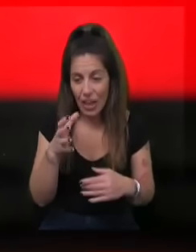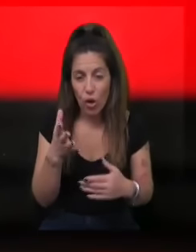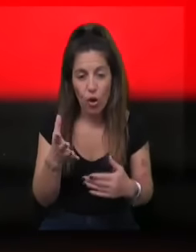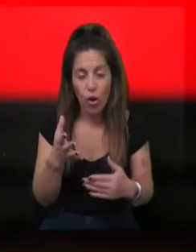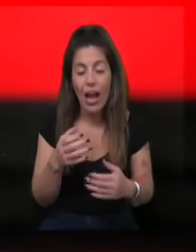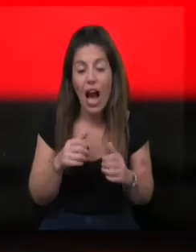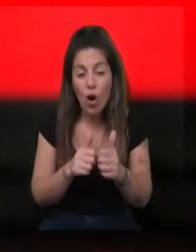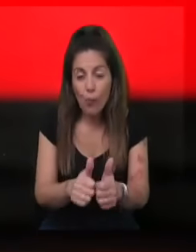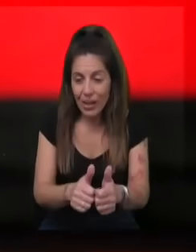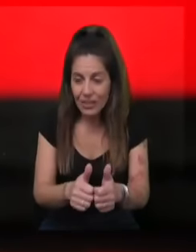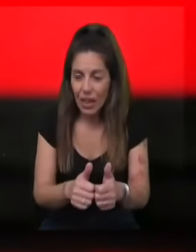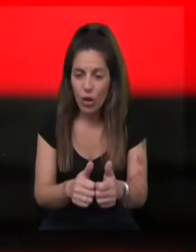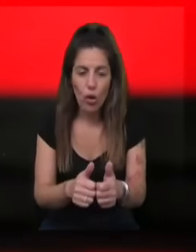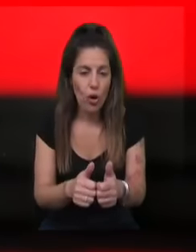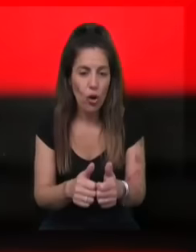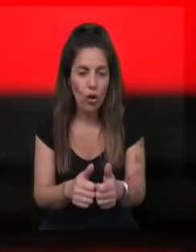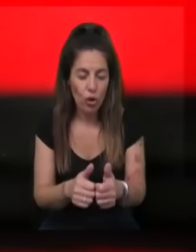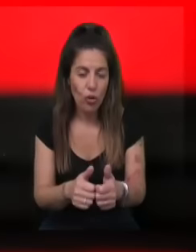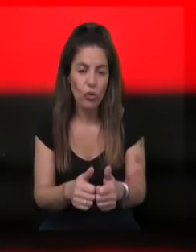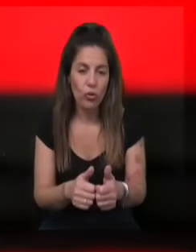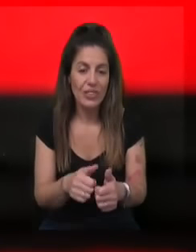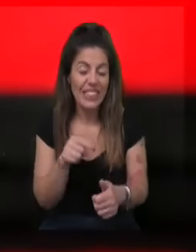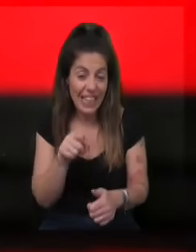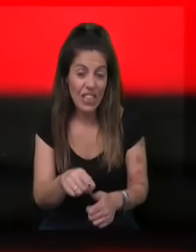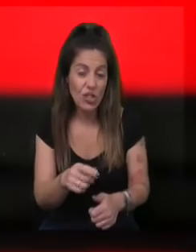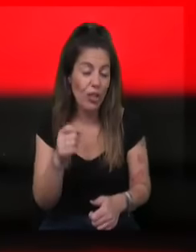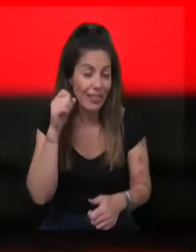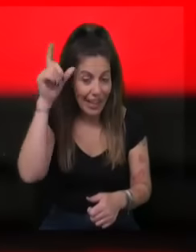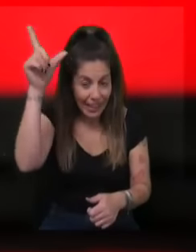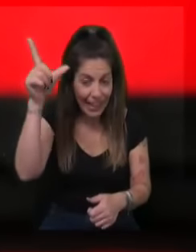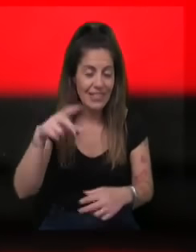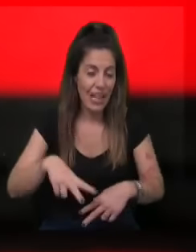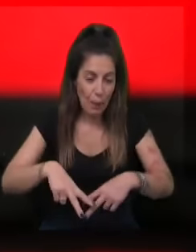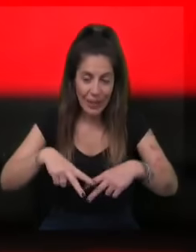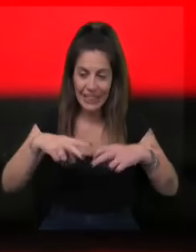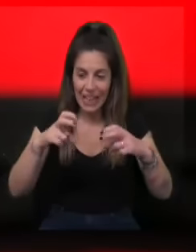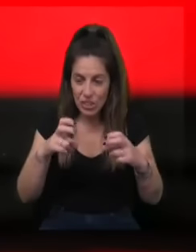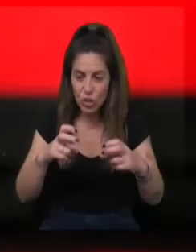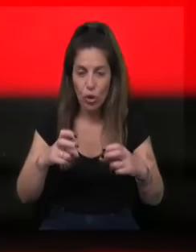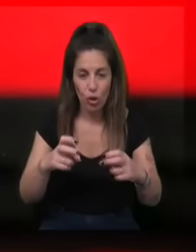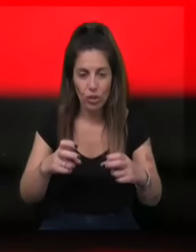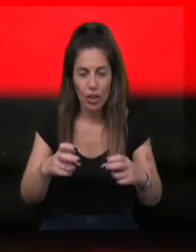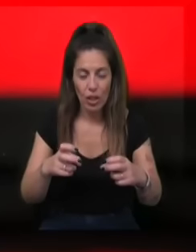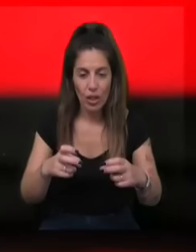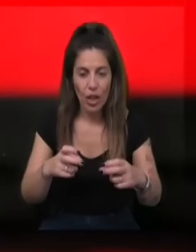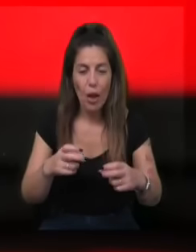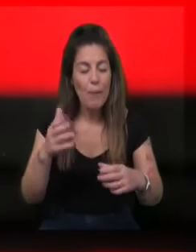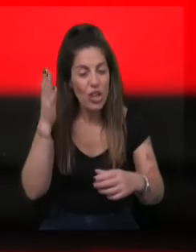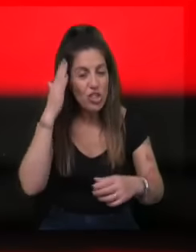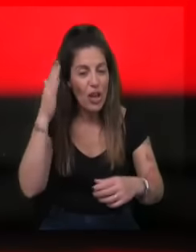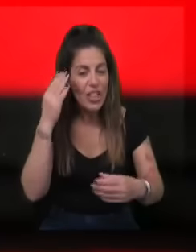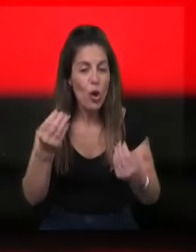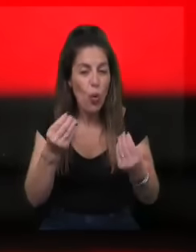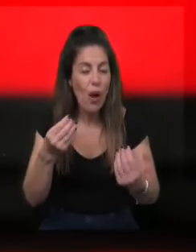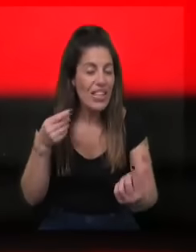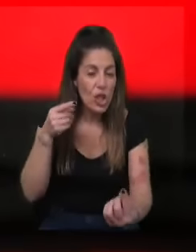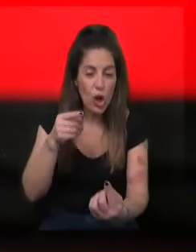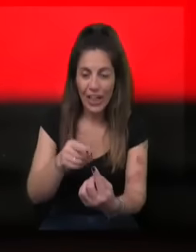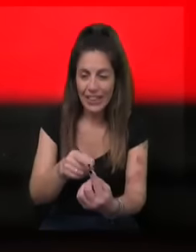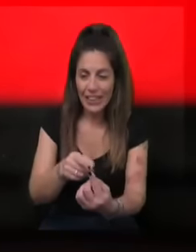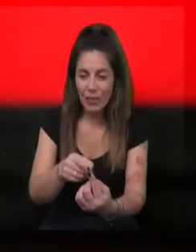acompañarlo de de eso de inteligencia de investigación de de Pero sabiendo Cuál es el norte el